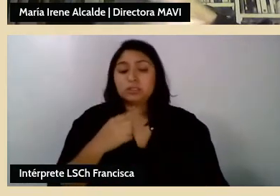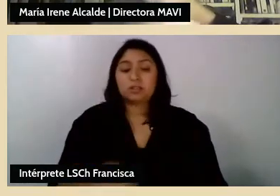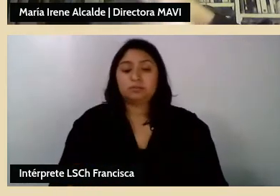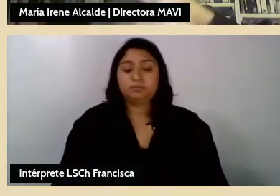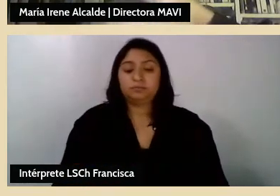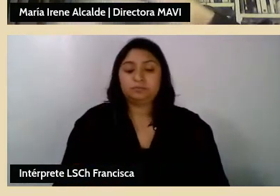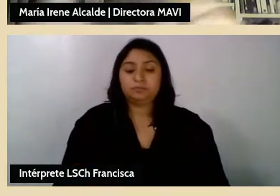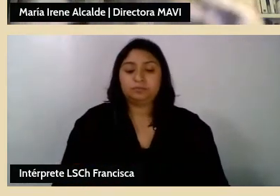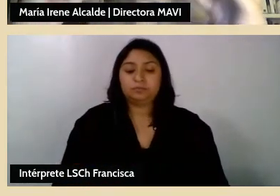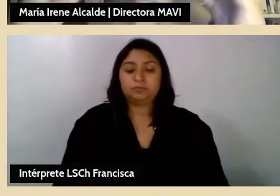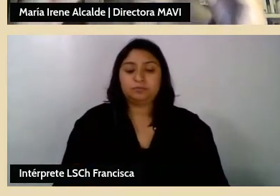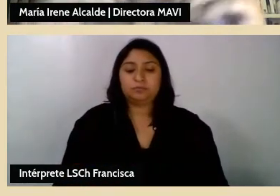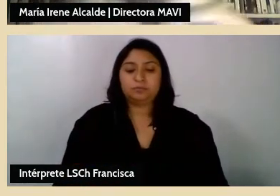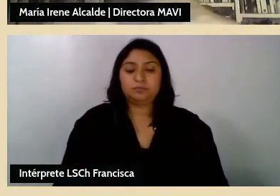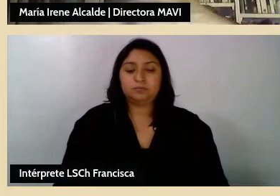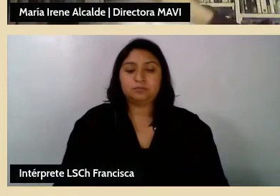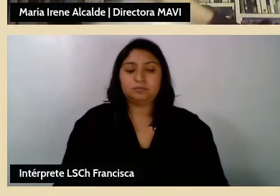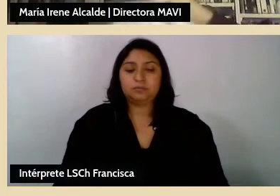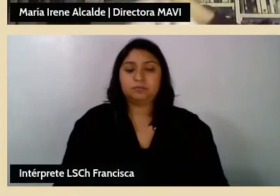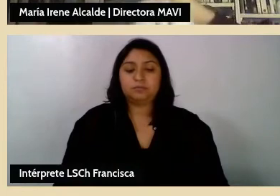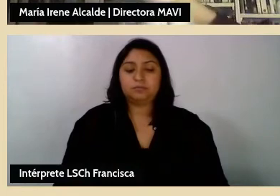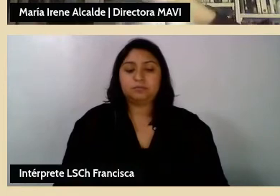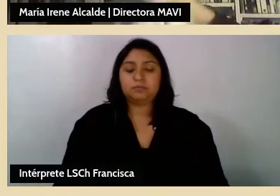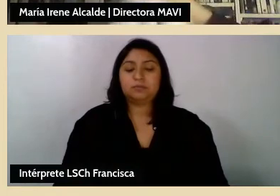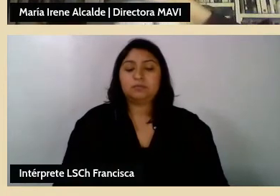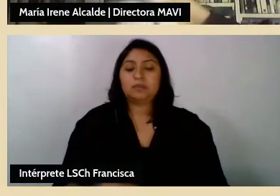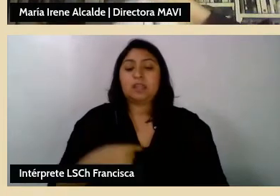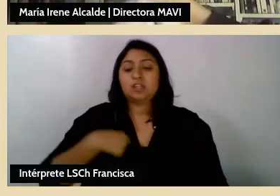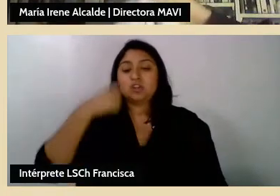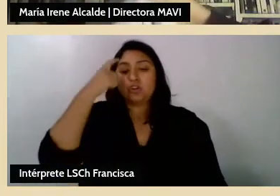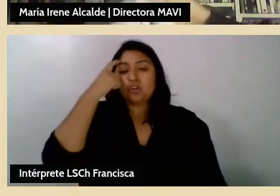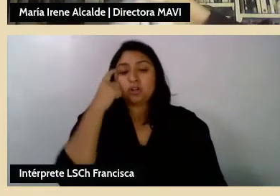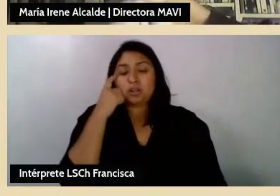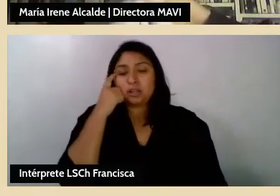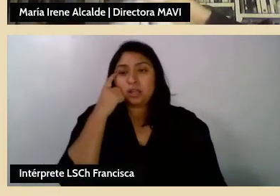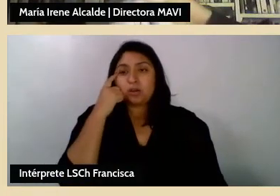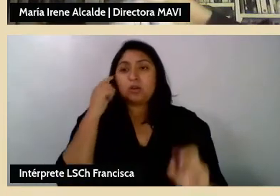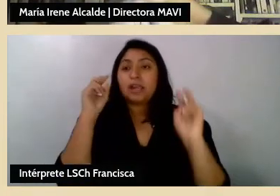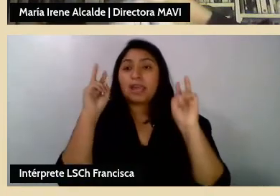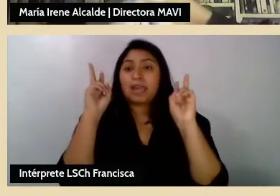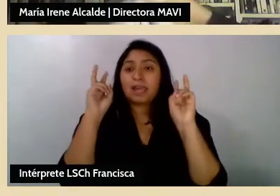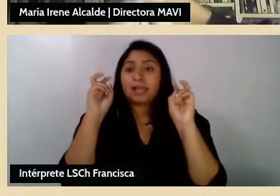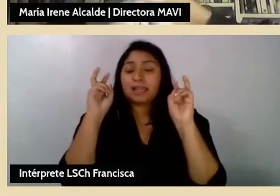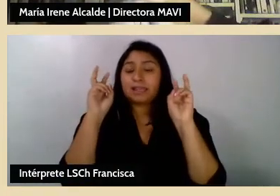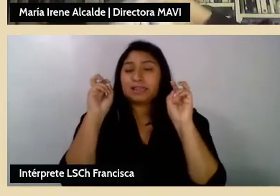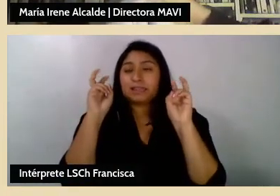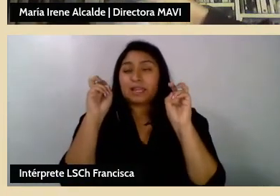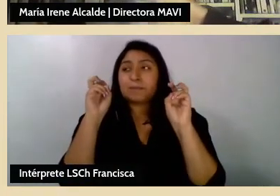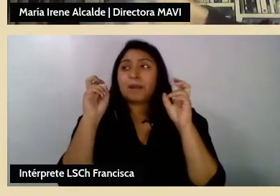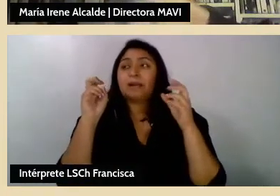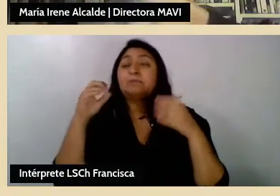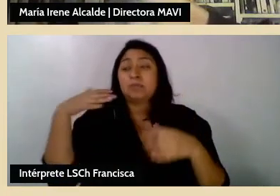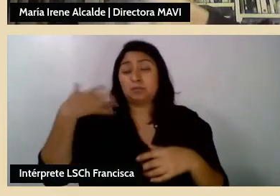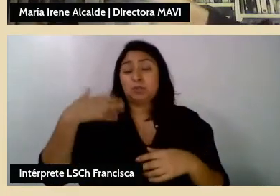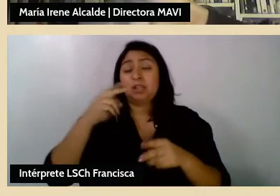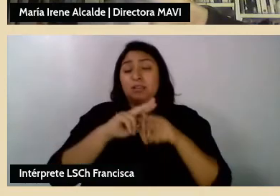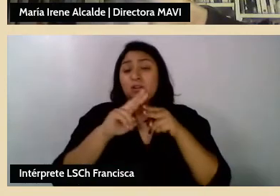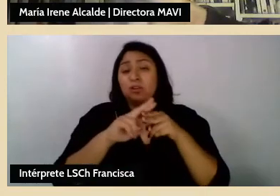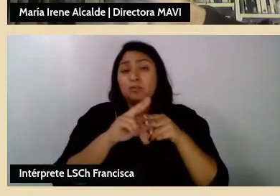Entonces, yo creo que esto es la coronación un poco del trabajo que hemos hecho, ¿eh? Porque es un museo